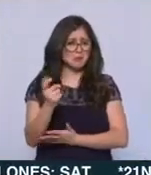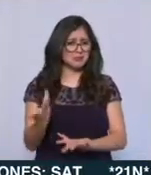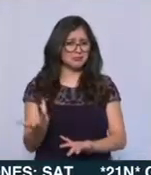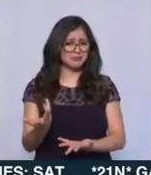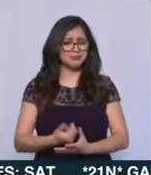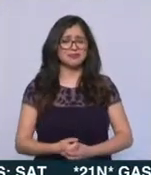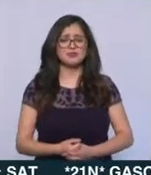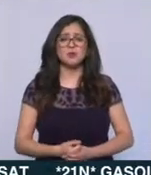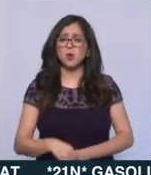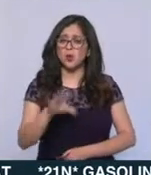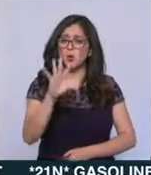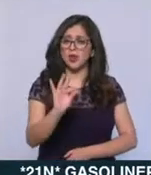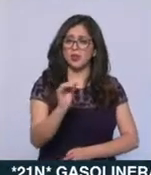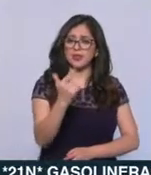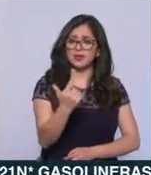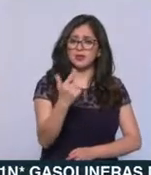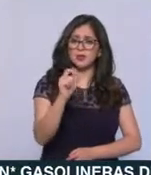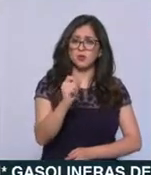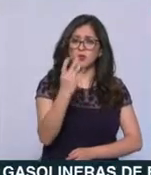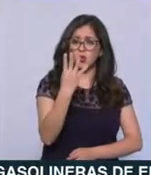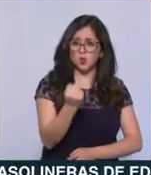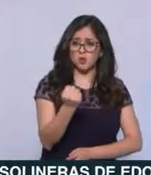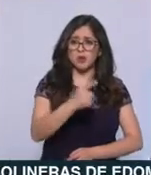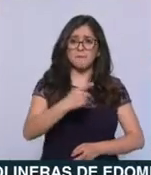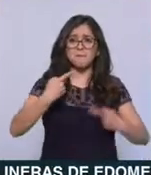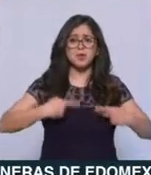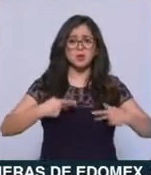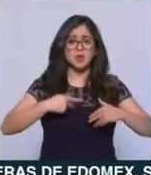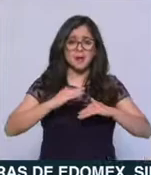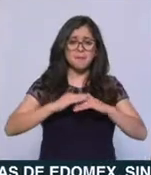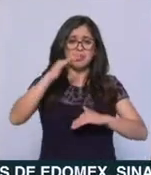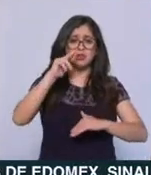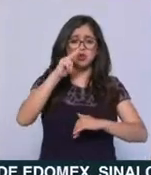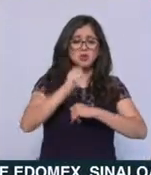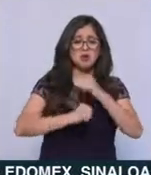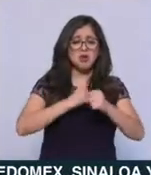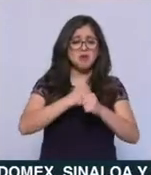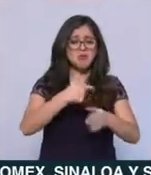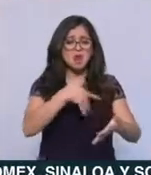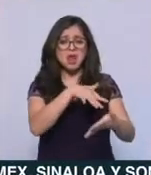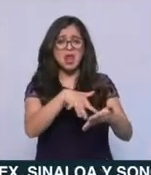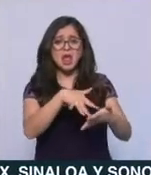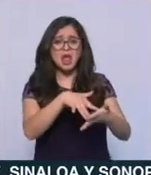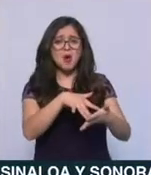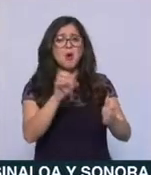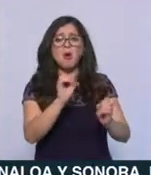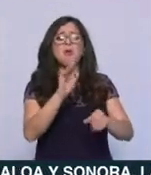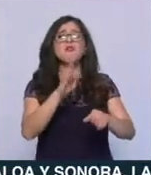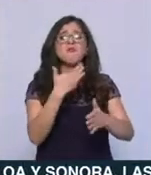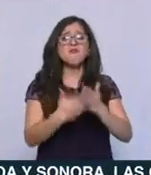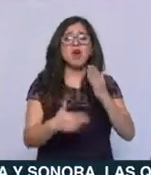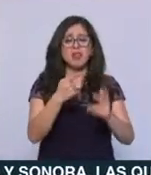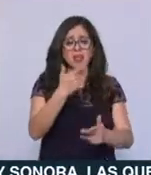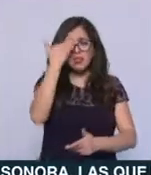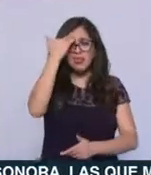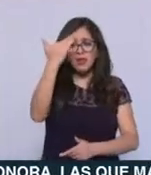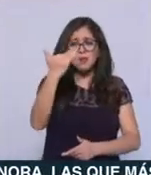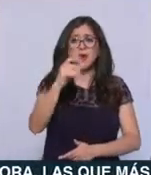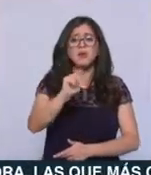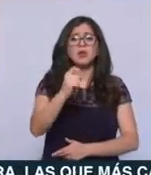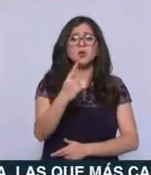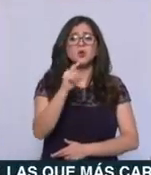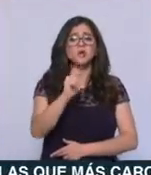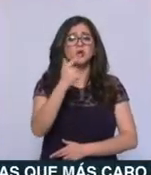El 47.9% de las personas mayores de edad no lee debido a la falta de tiempo, el 21.7% por falta